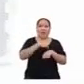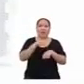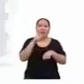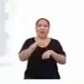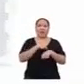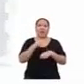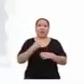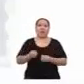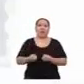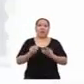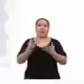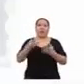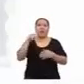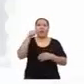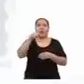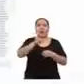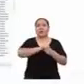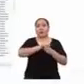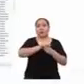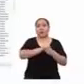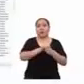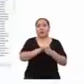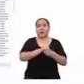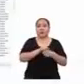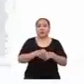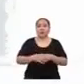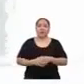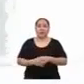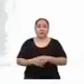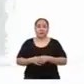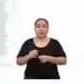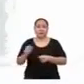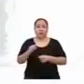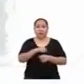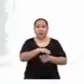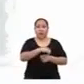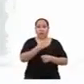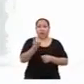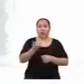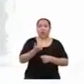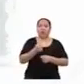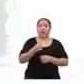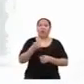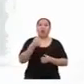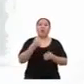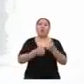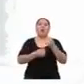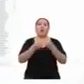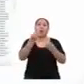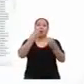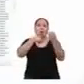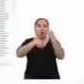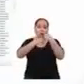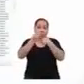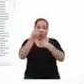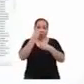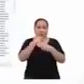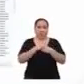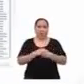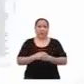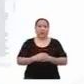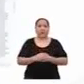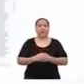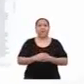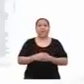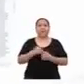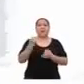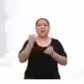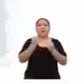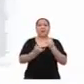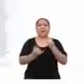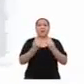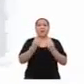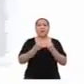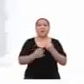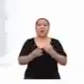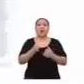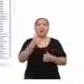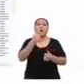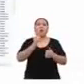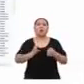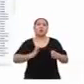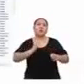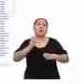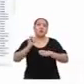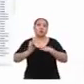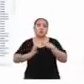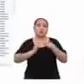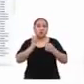destina a esos ejercicios. Otra refiere al tipo de alimentación y la última trata de las emociones.